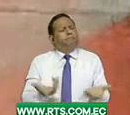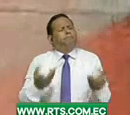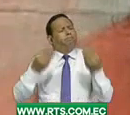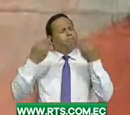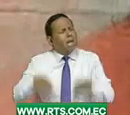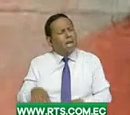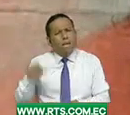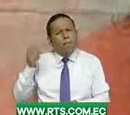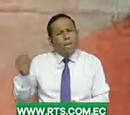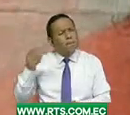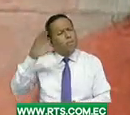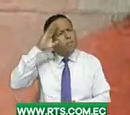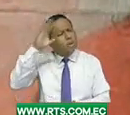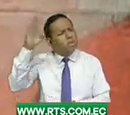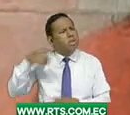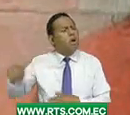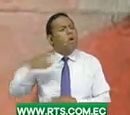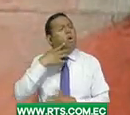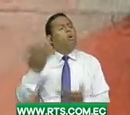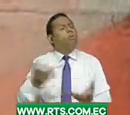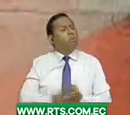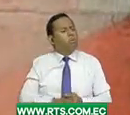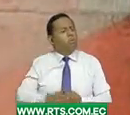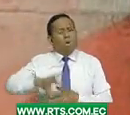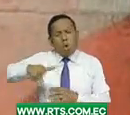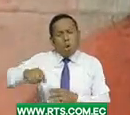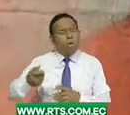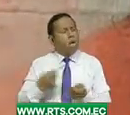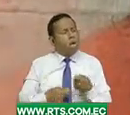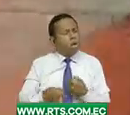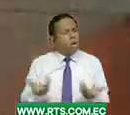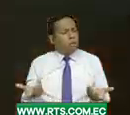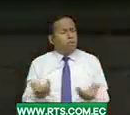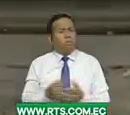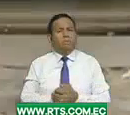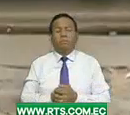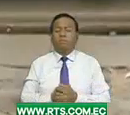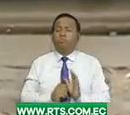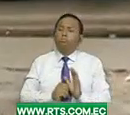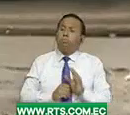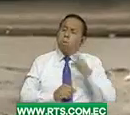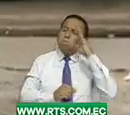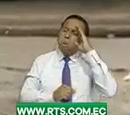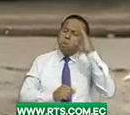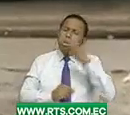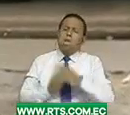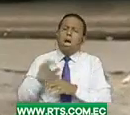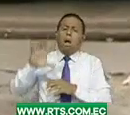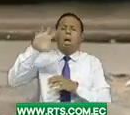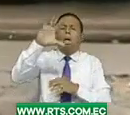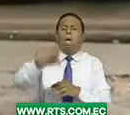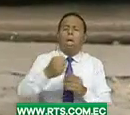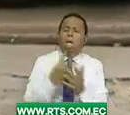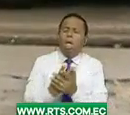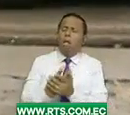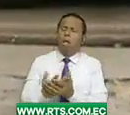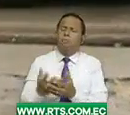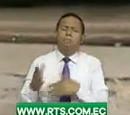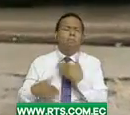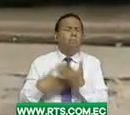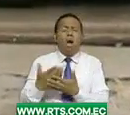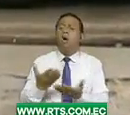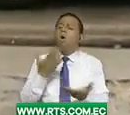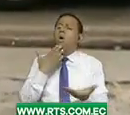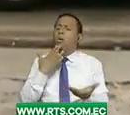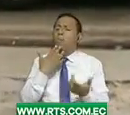van y compran sus retrovisores porque a ellos también les roban. Los policías hacen su trabajo, cogen los delincuentes, pero al día siguiente salen, pues, ¿verdad? O salen después de una semana y